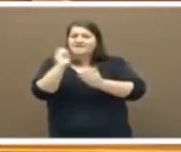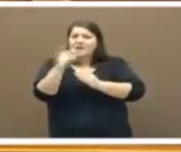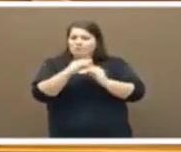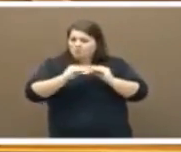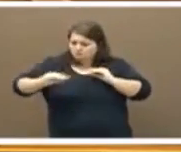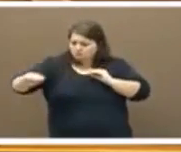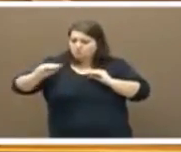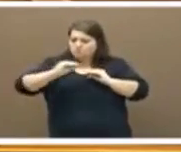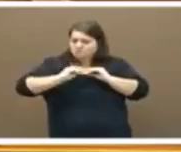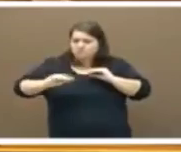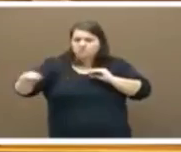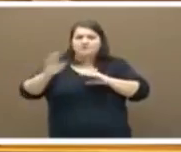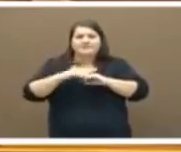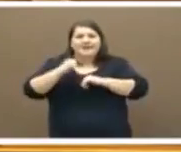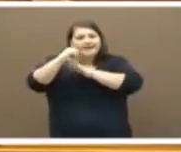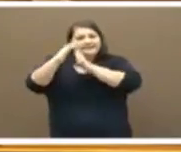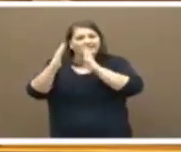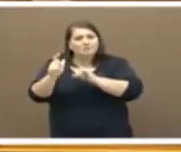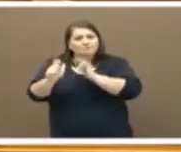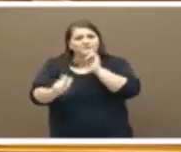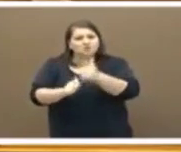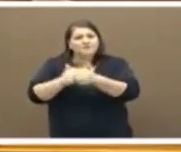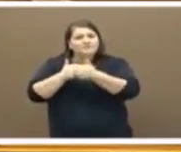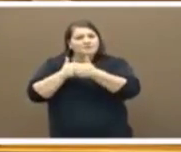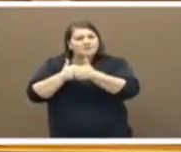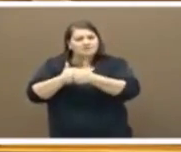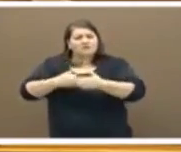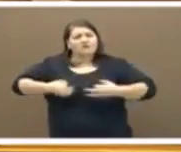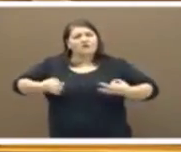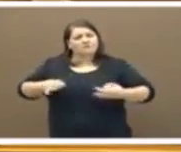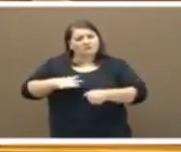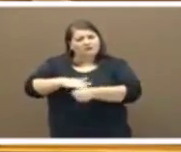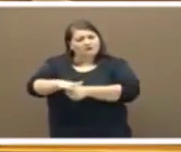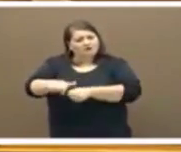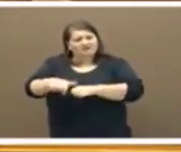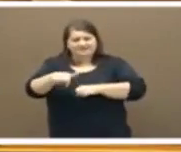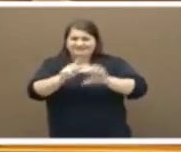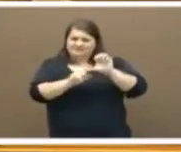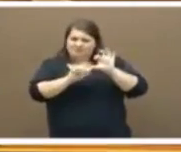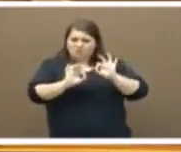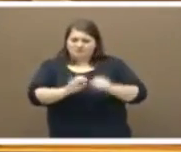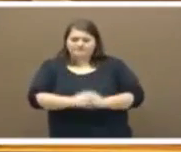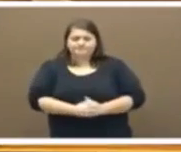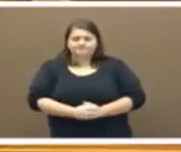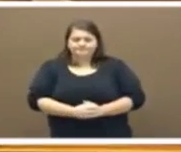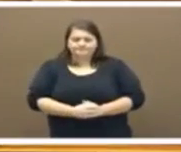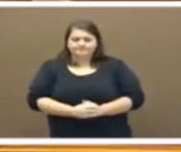a garantizar la atención a las personas dependientes en Extremadura.